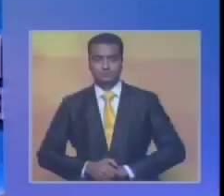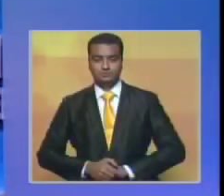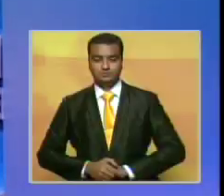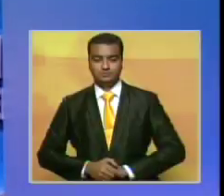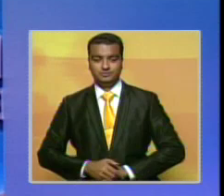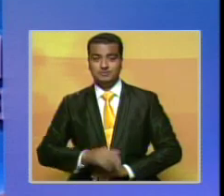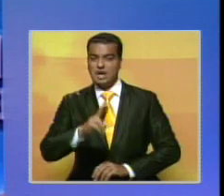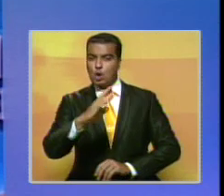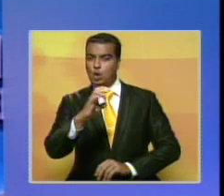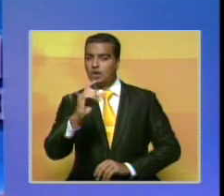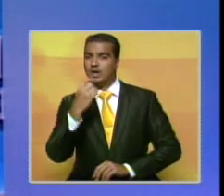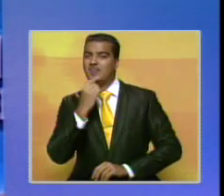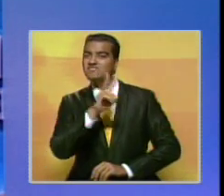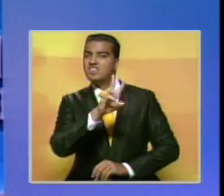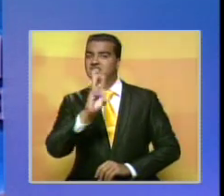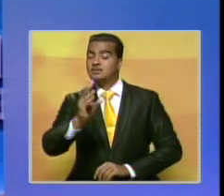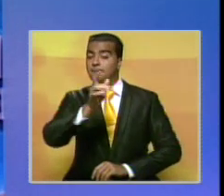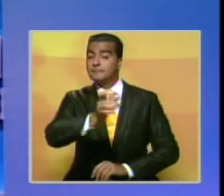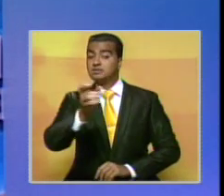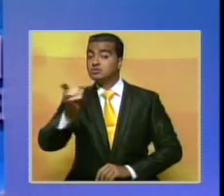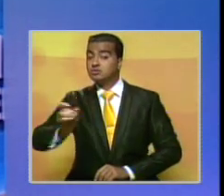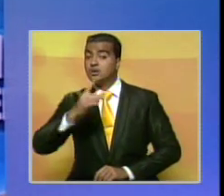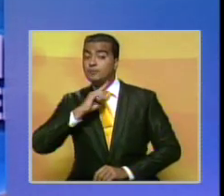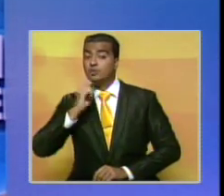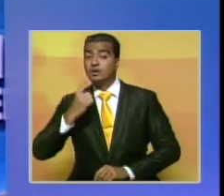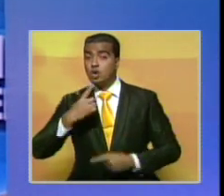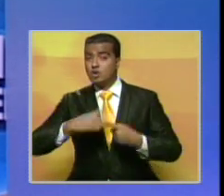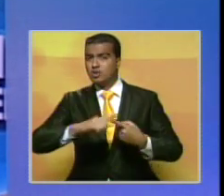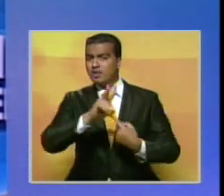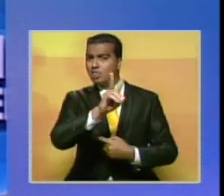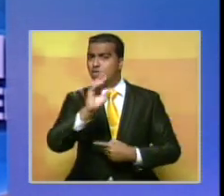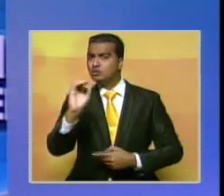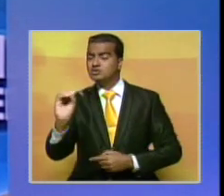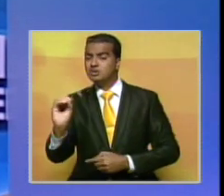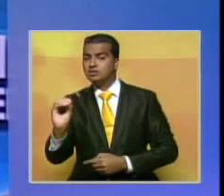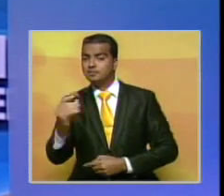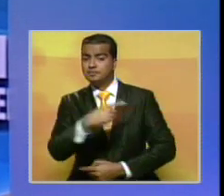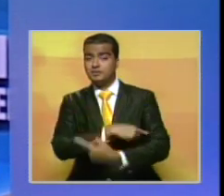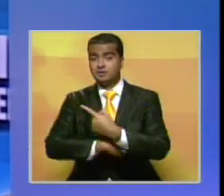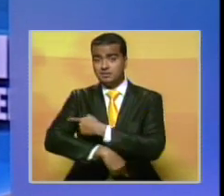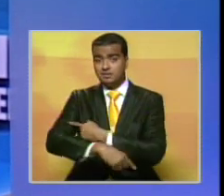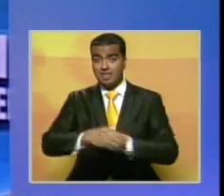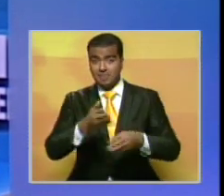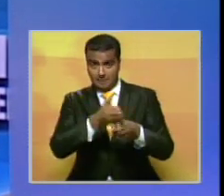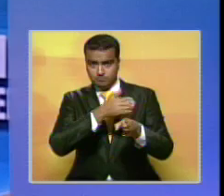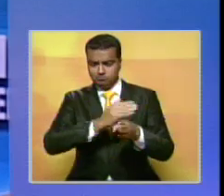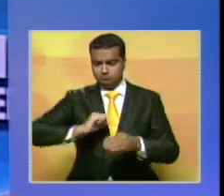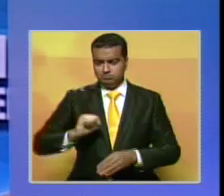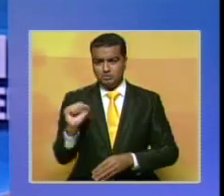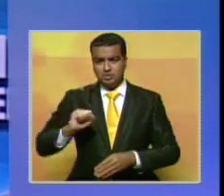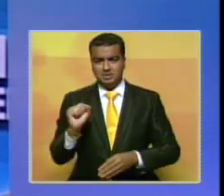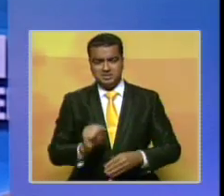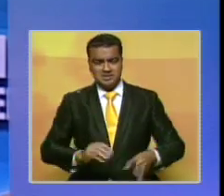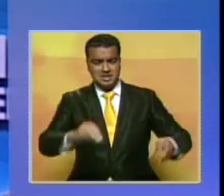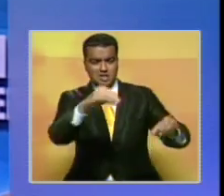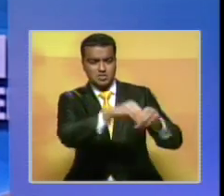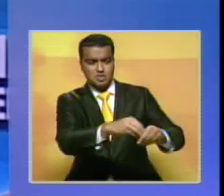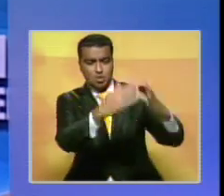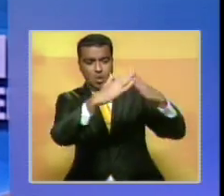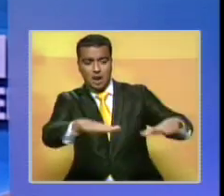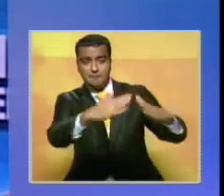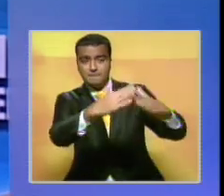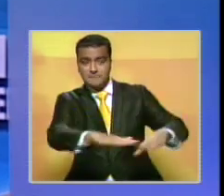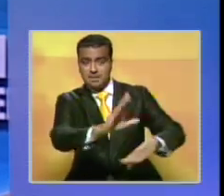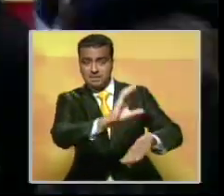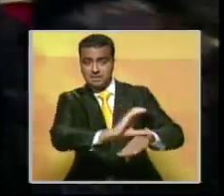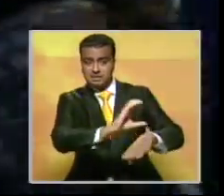En Ucrania, al menos 26 personas murieron y más de 200 resultaron heridas luego de que la policía irrumpiera en un campamento instalado en el centro de